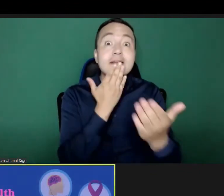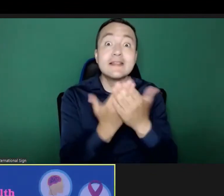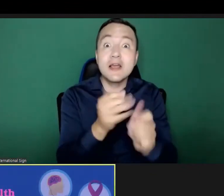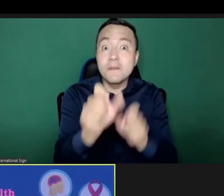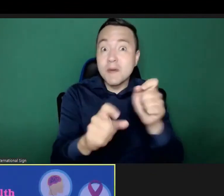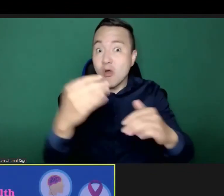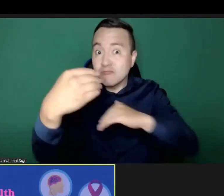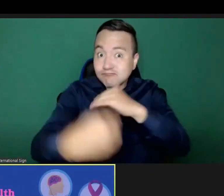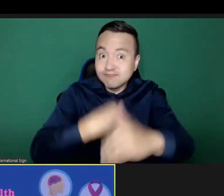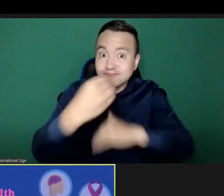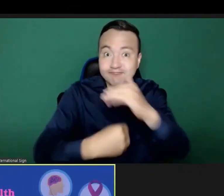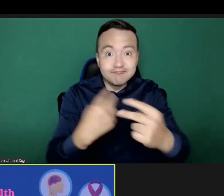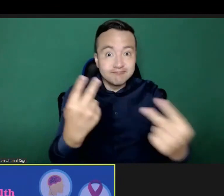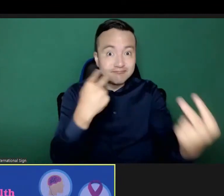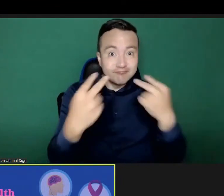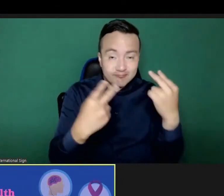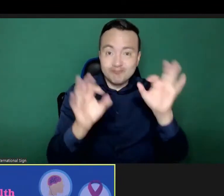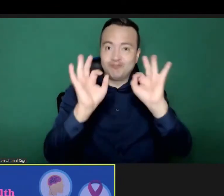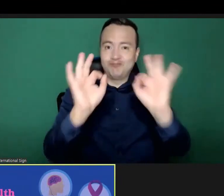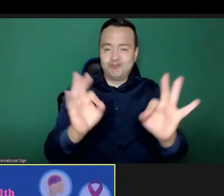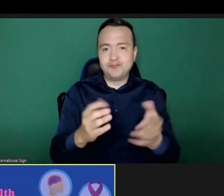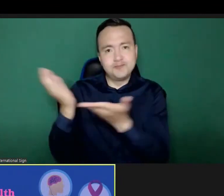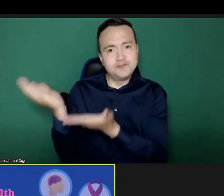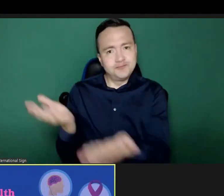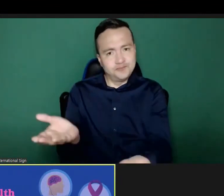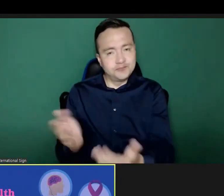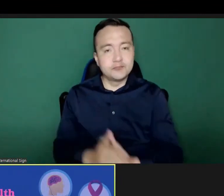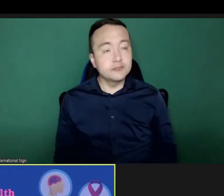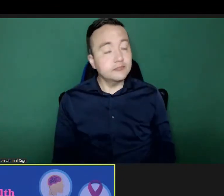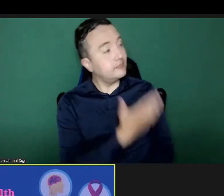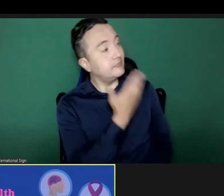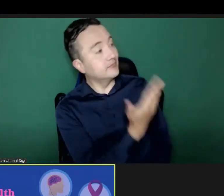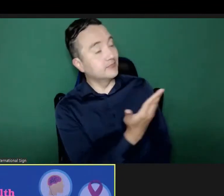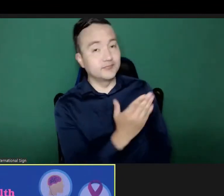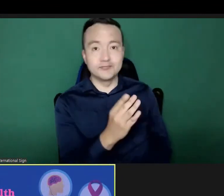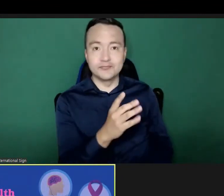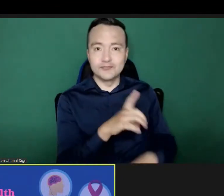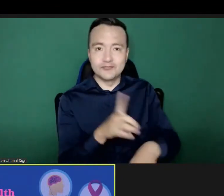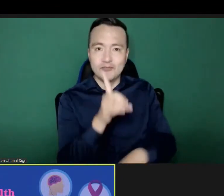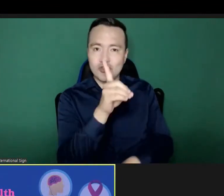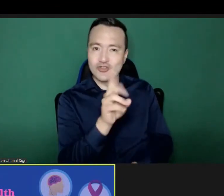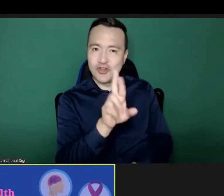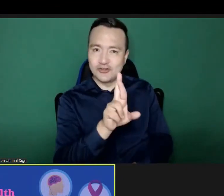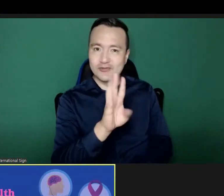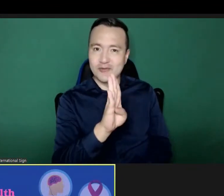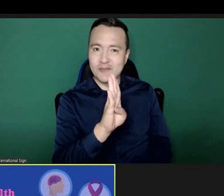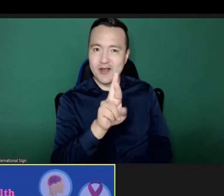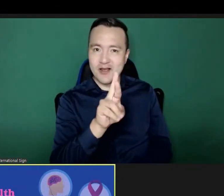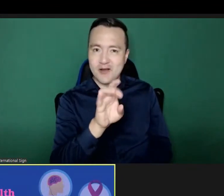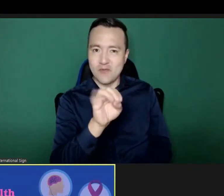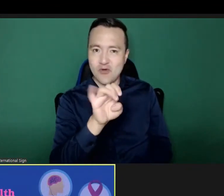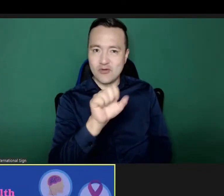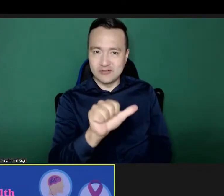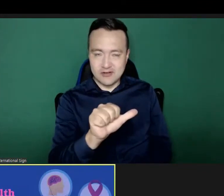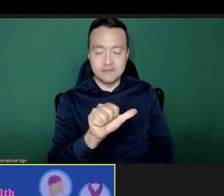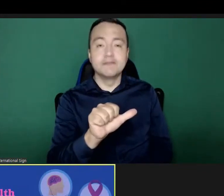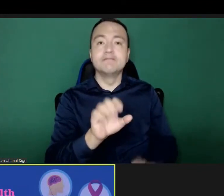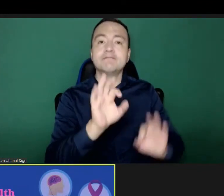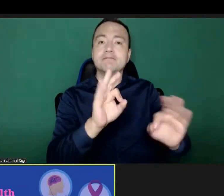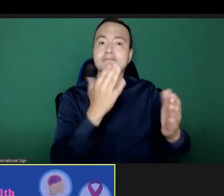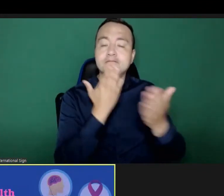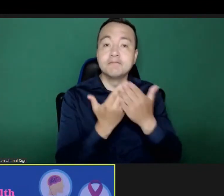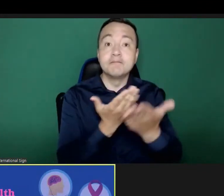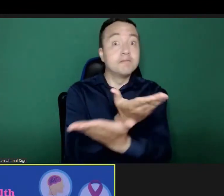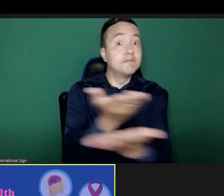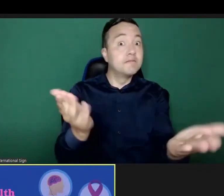doctor Barbosa, y buenos días a todos. Buenos días, distinguidos participantes, colegas. Es verdaderamente